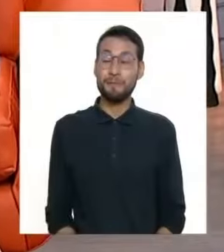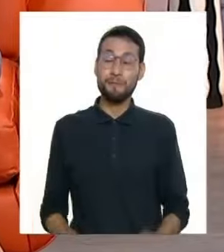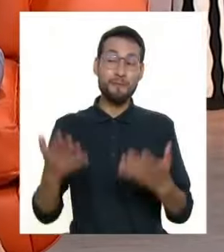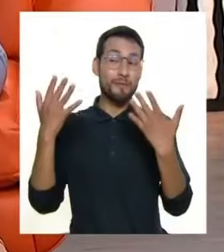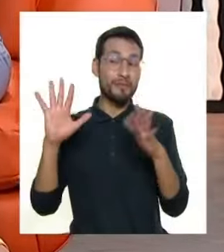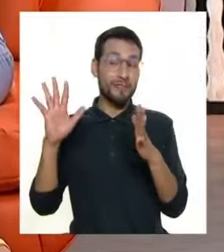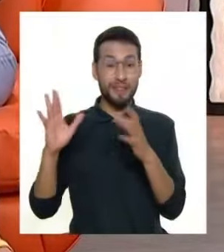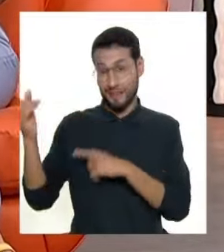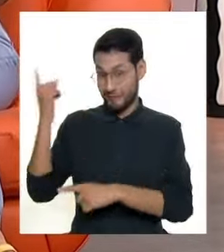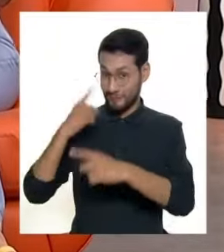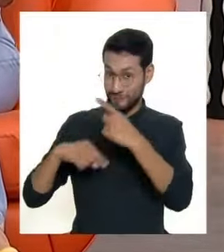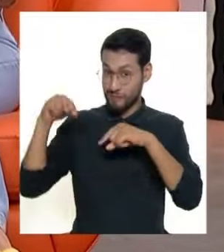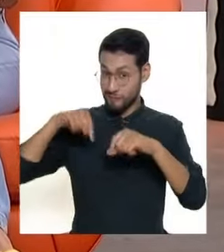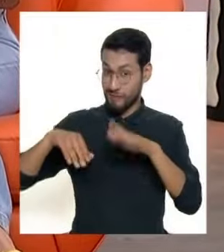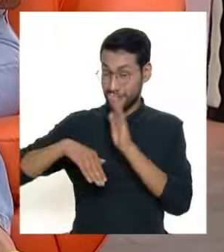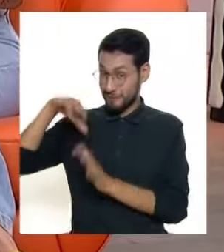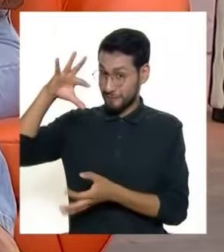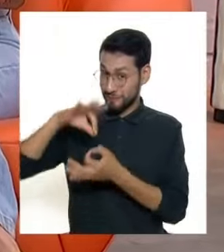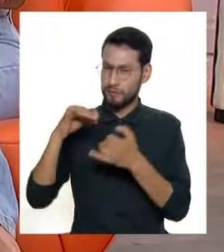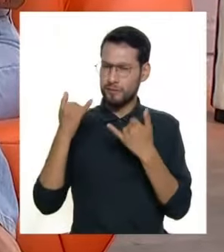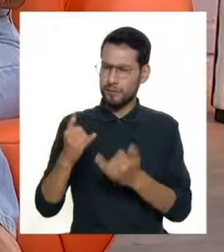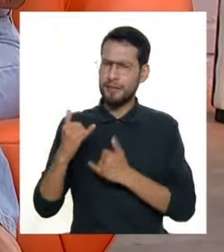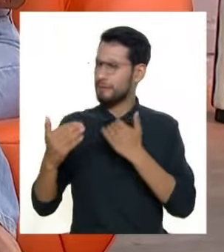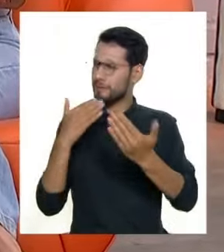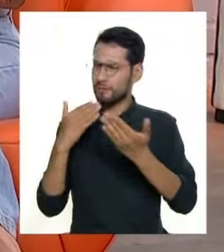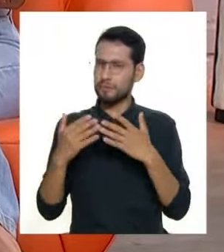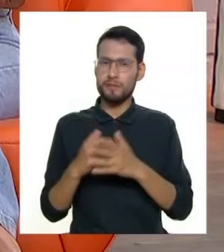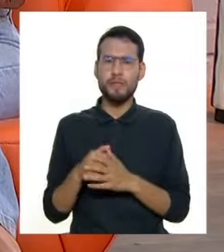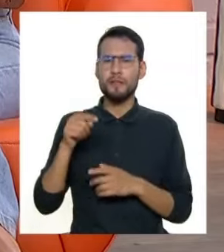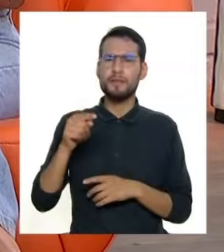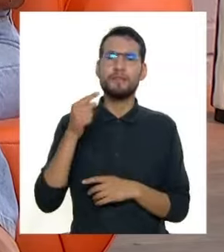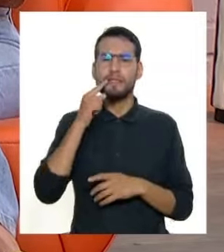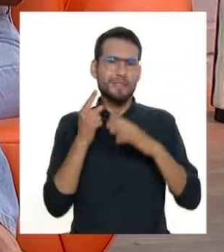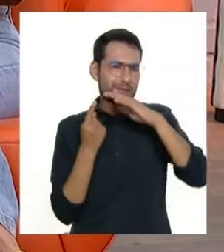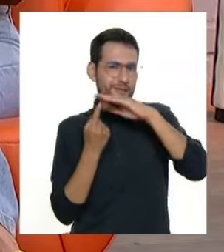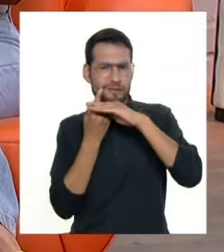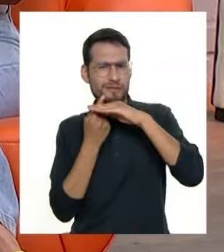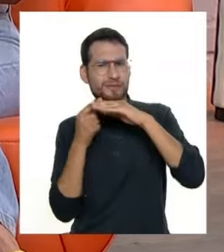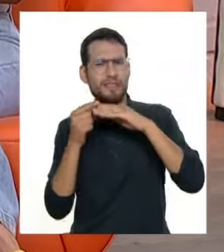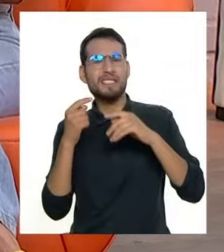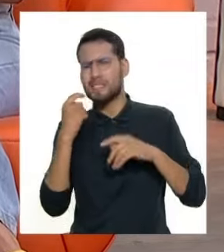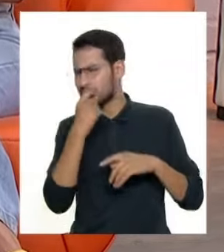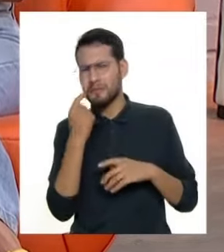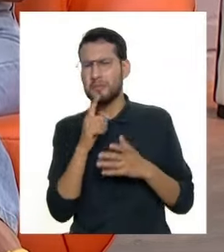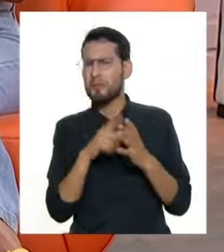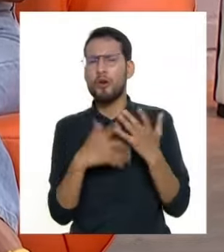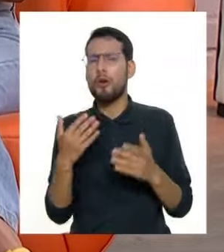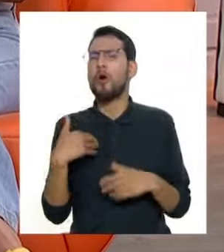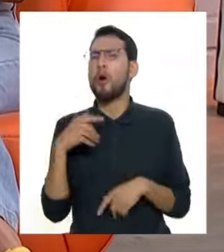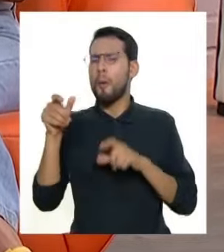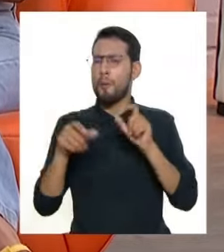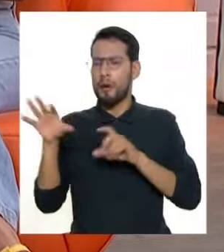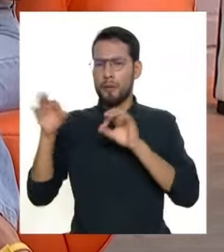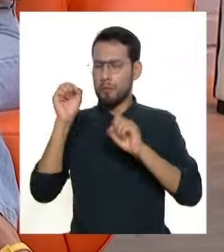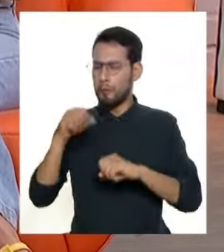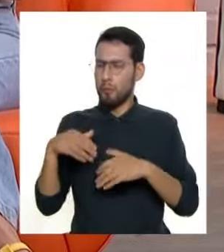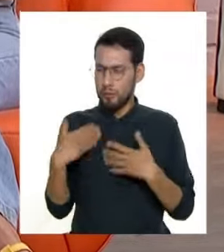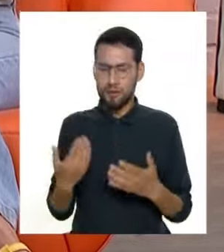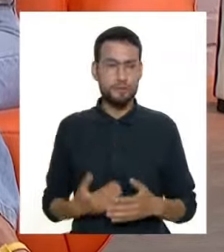Ya estamos de vuelta aquí en Más Conectados y vamos a hablar de los implantes dentales. ¿Qué son y quiénes son candidatos para